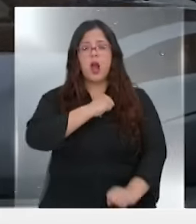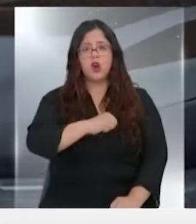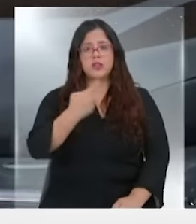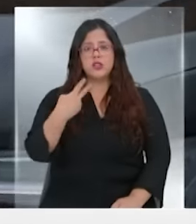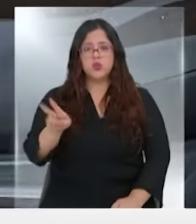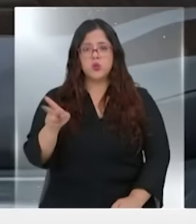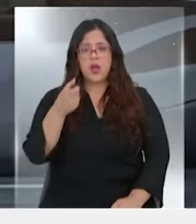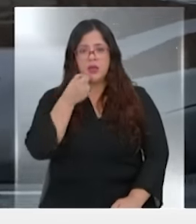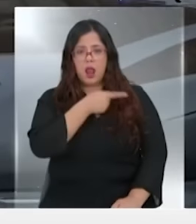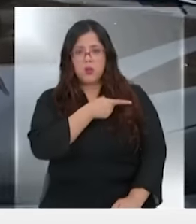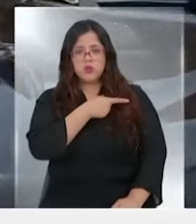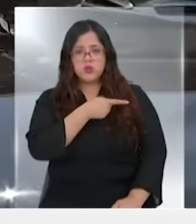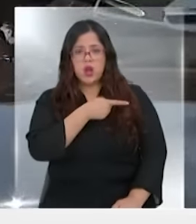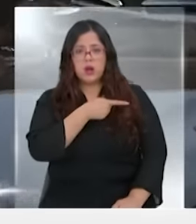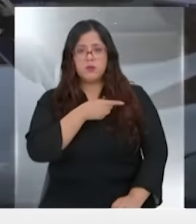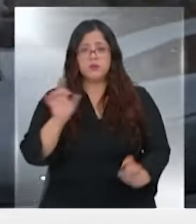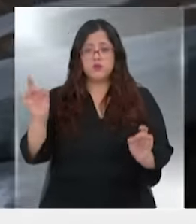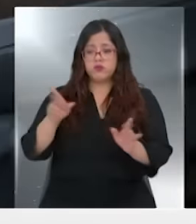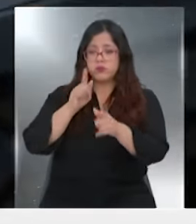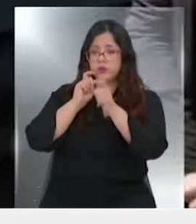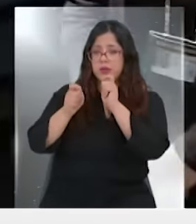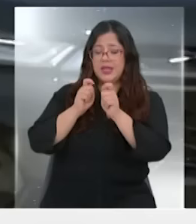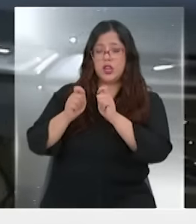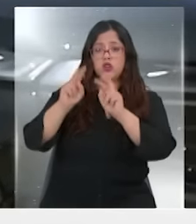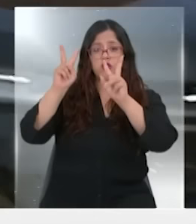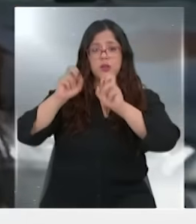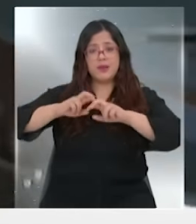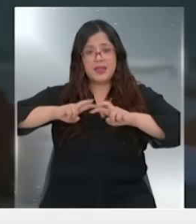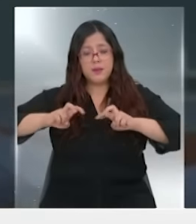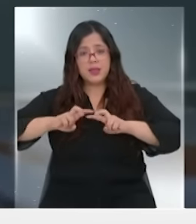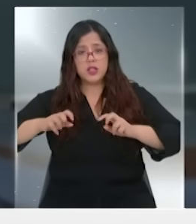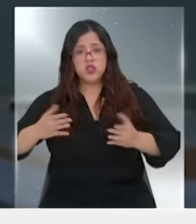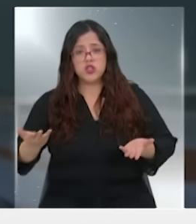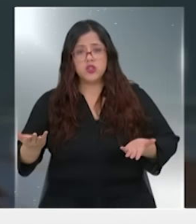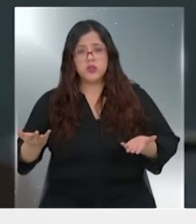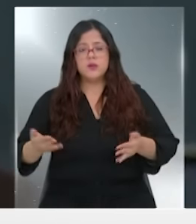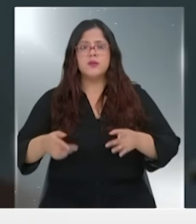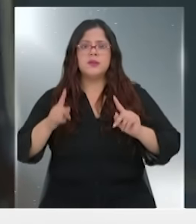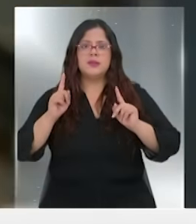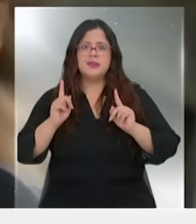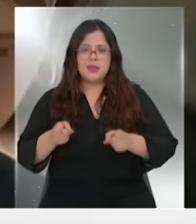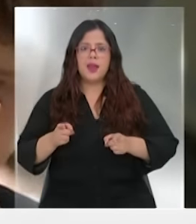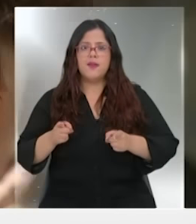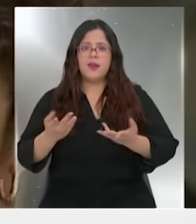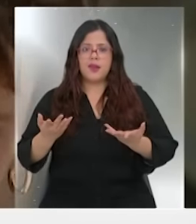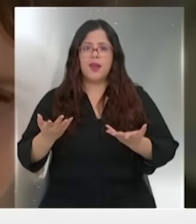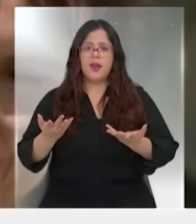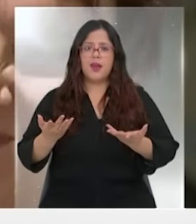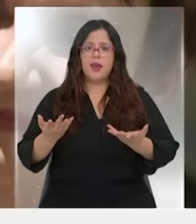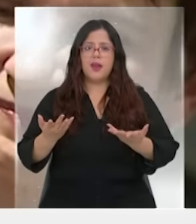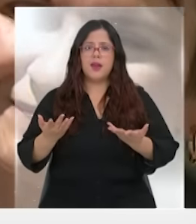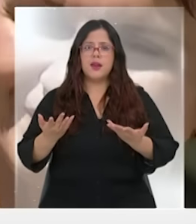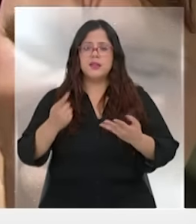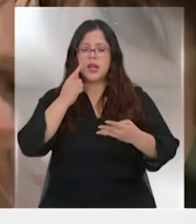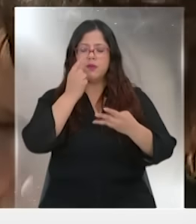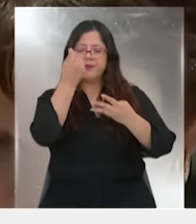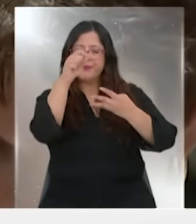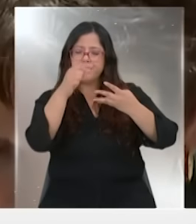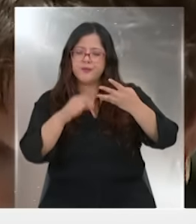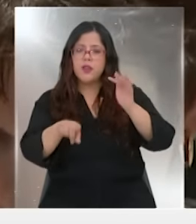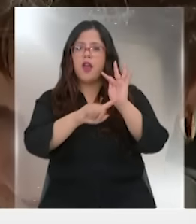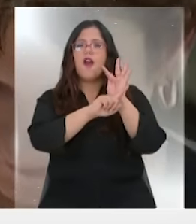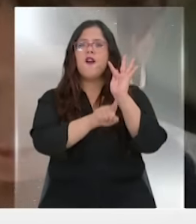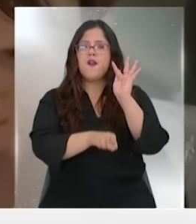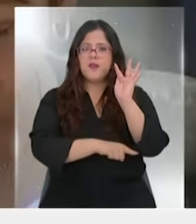contra. Si puso en peligro el éxito de las diligencias, tendrá que ser valorado por la Fiscalía.